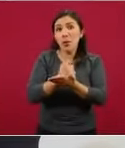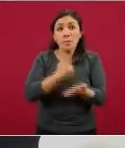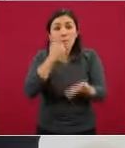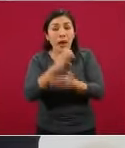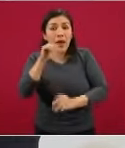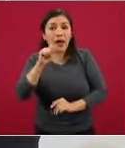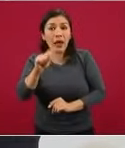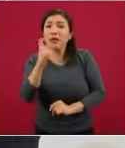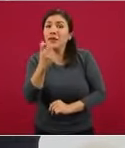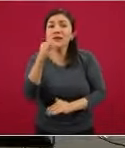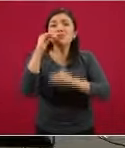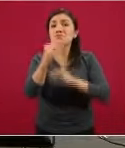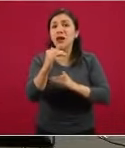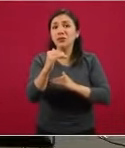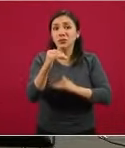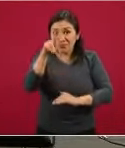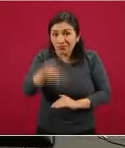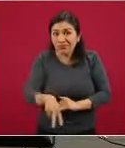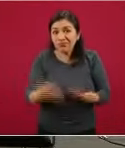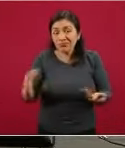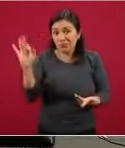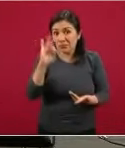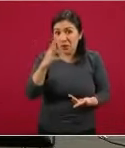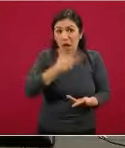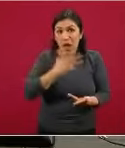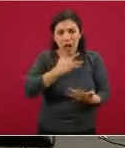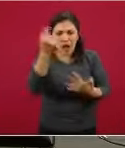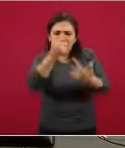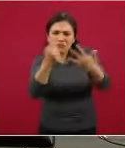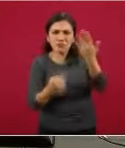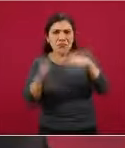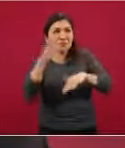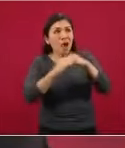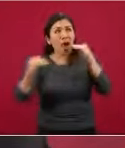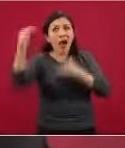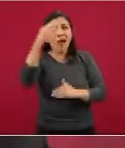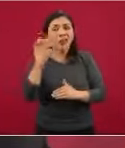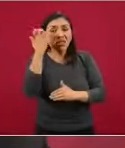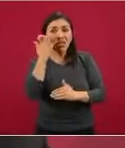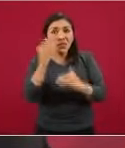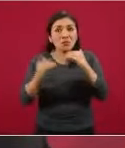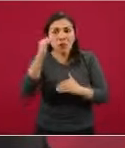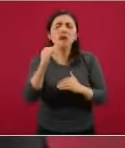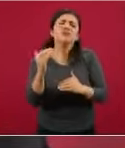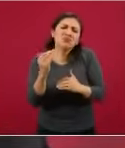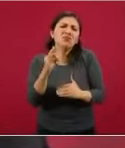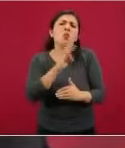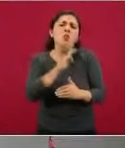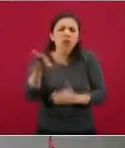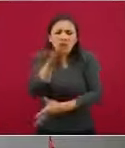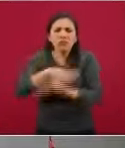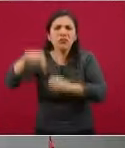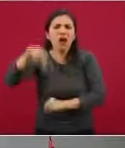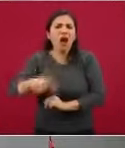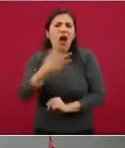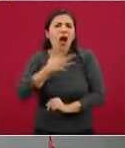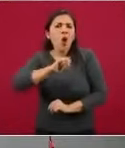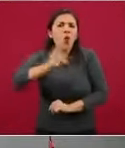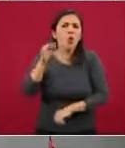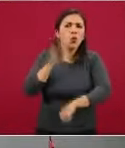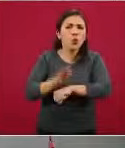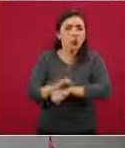porque si las opciones que tiene son más altas, pues puede sustituirlo por esta opción, ¿no? Entonces, ahí es